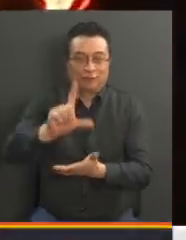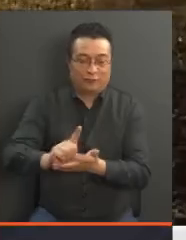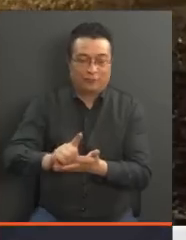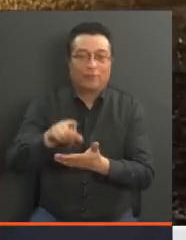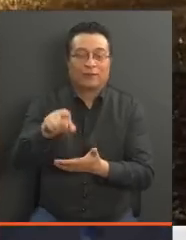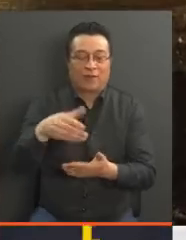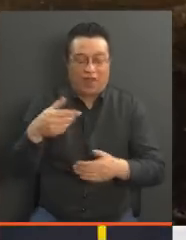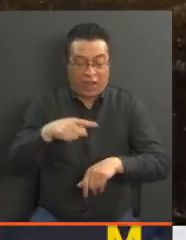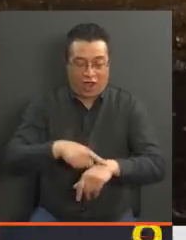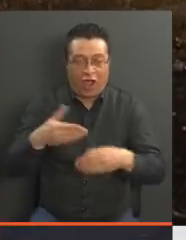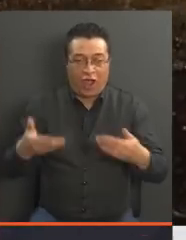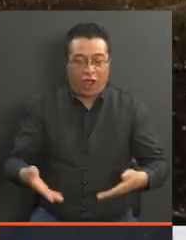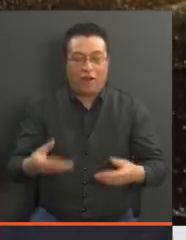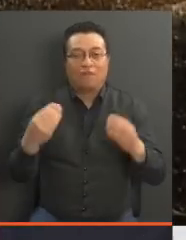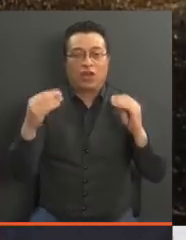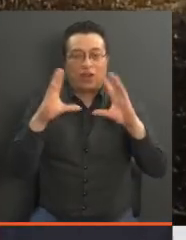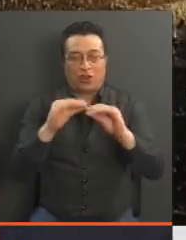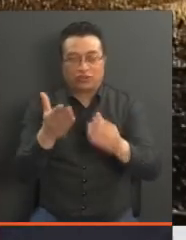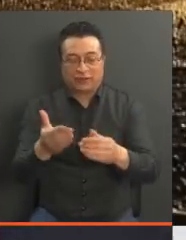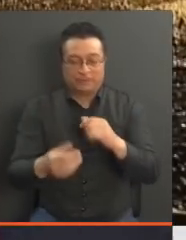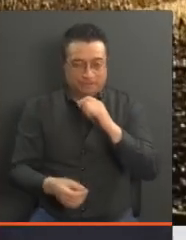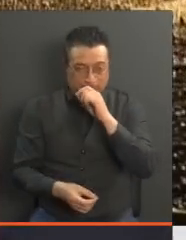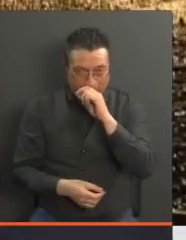esta hora. Eliana, buenas noches.